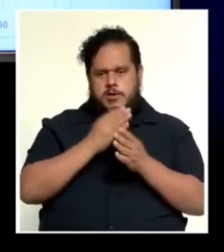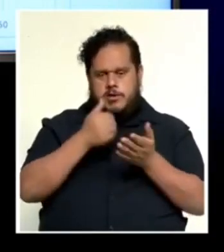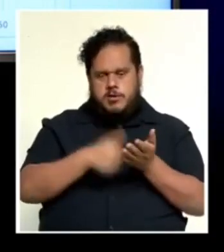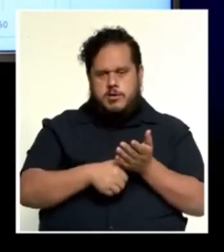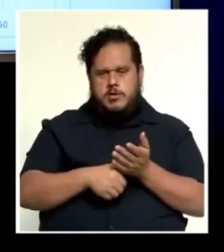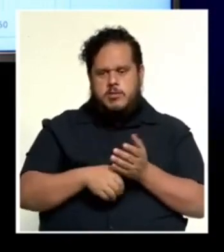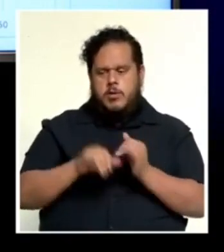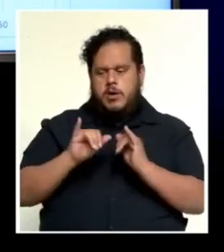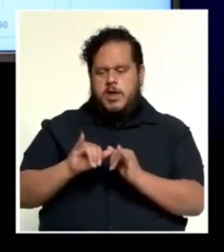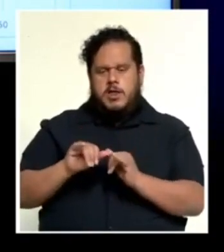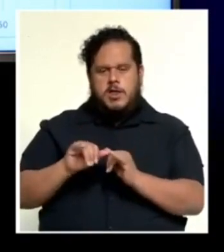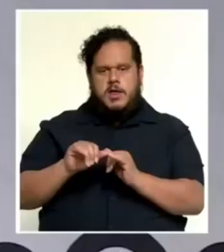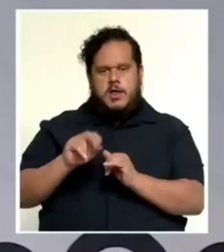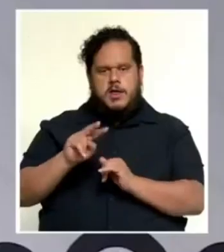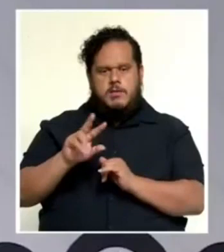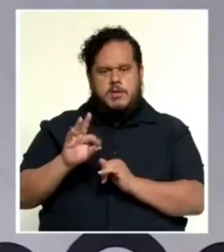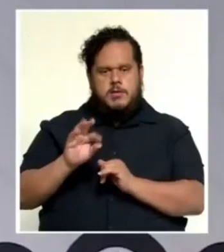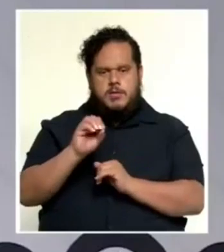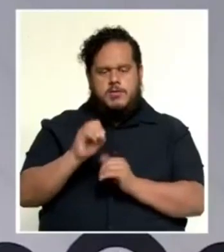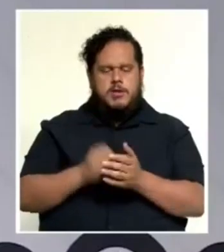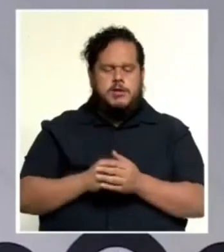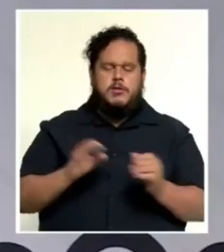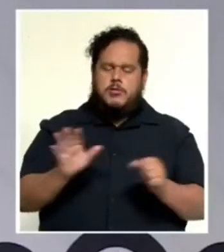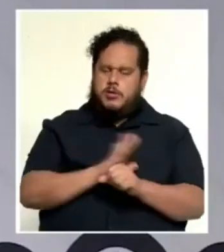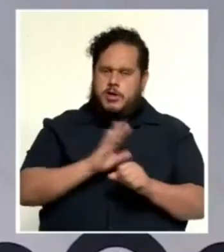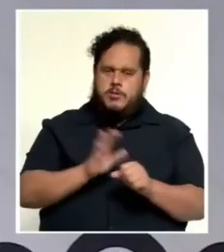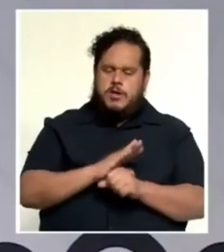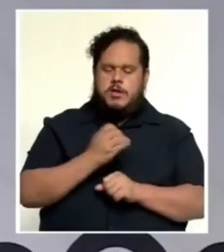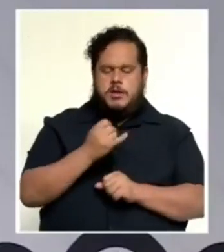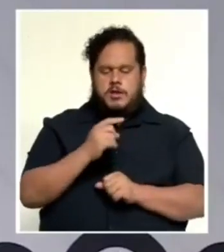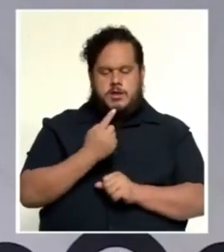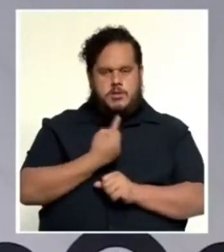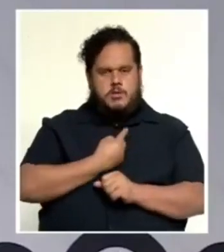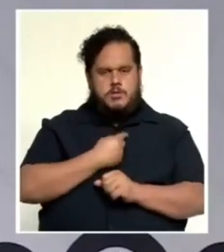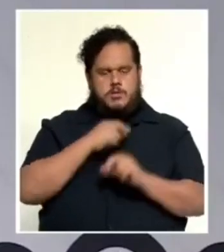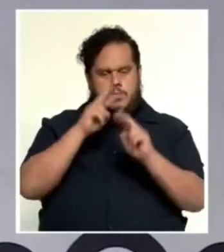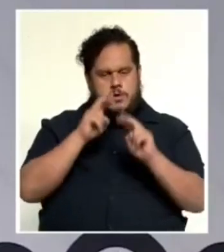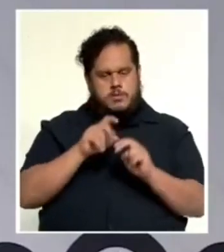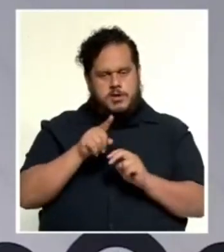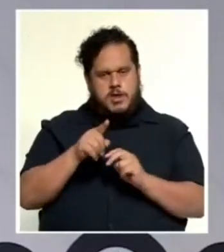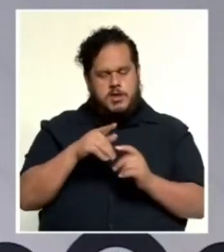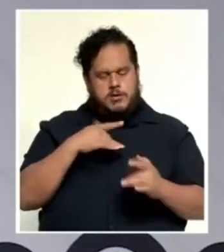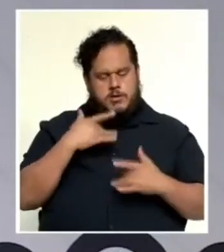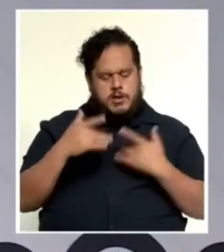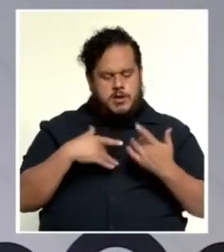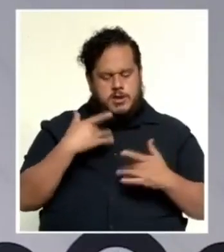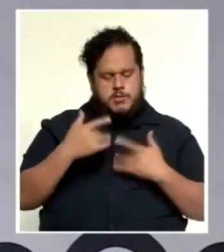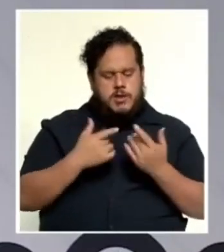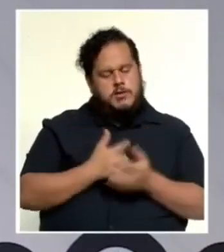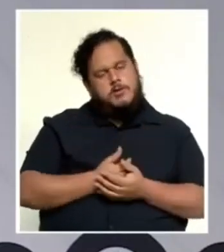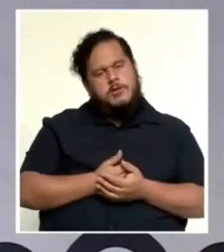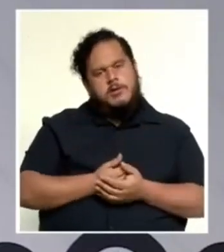sé vos, Daniel. Totalmente, y si uno revisa estos sentimientos de realmente